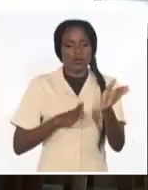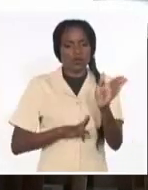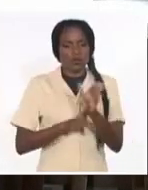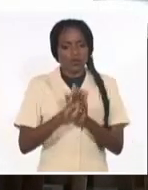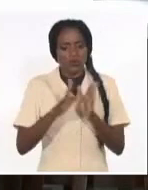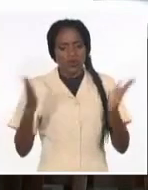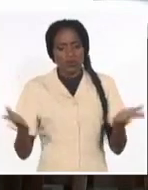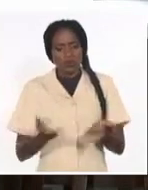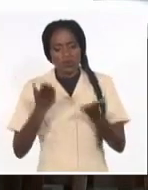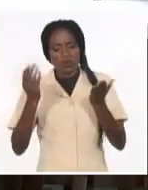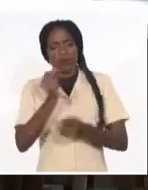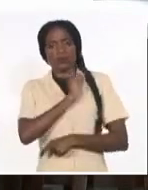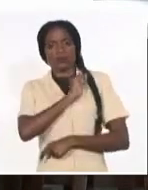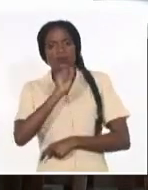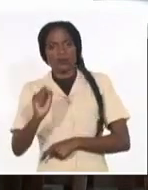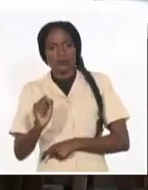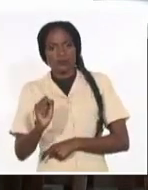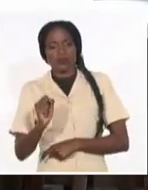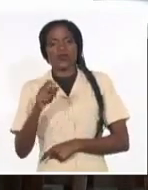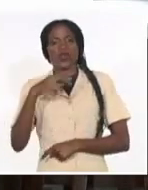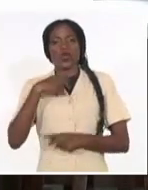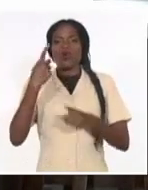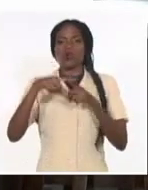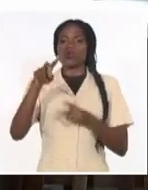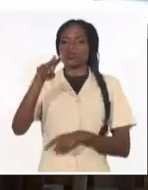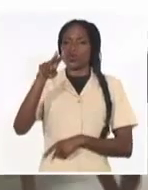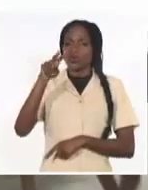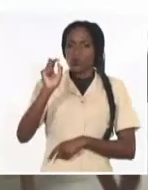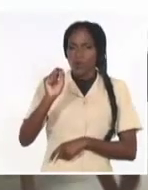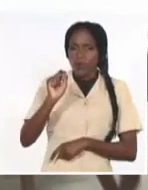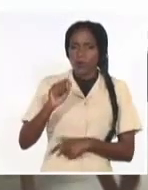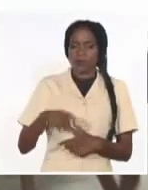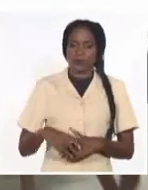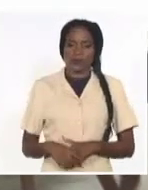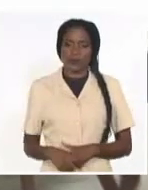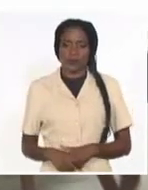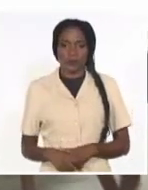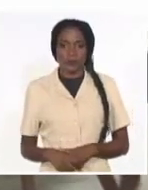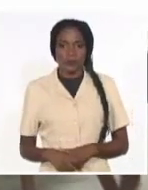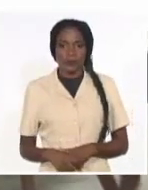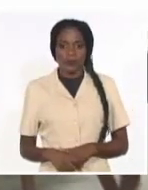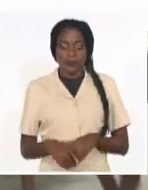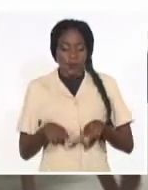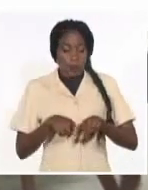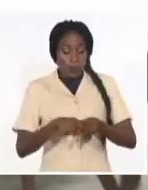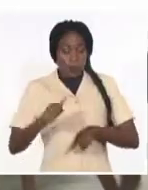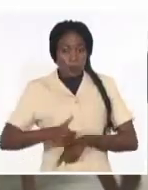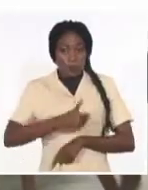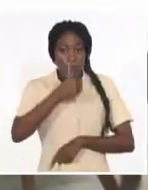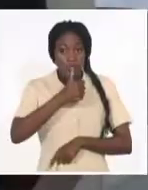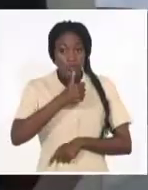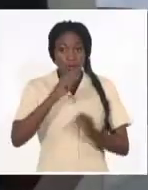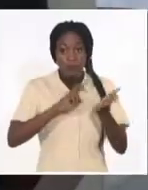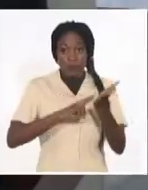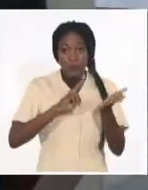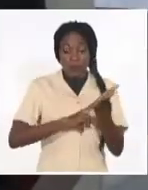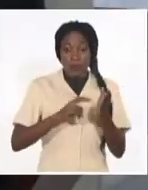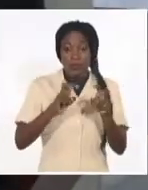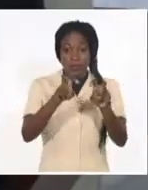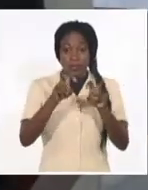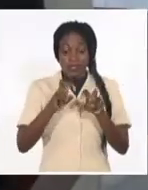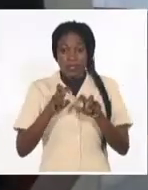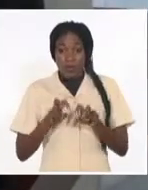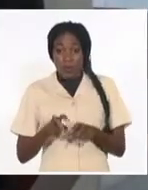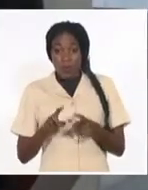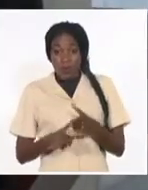sin cesar nuevos éxitos en la causa socialista. Acompañaron al presidente cubano el miembro del Buró Político y secretario de